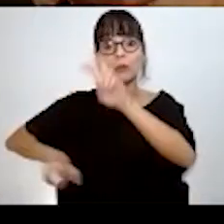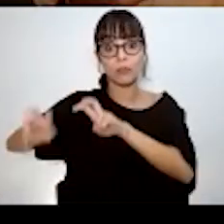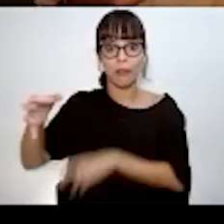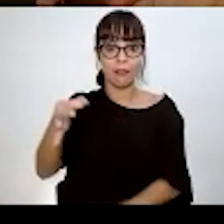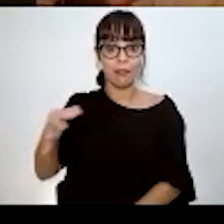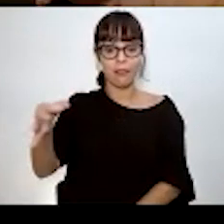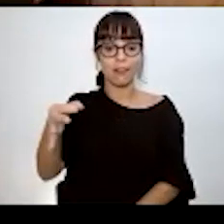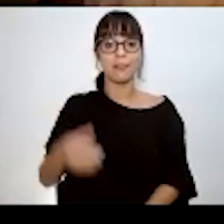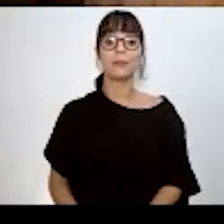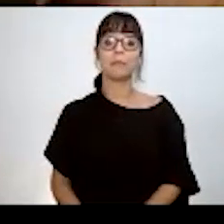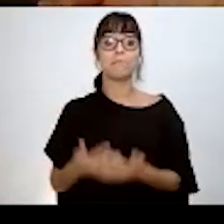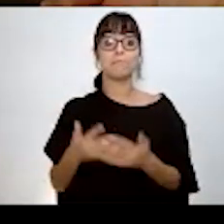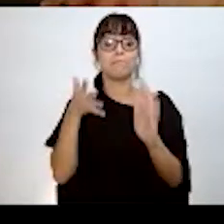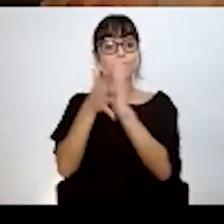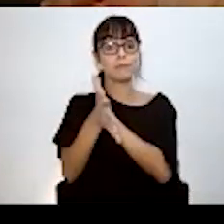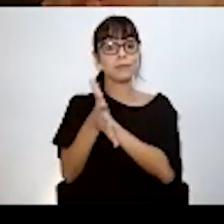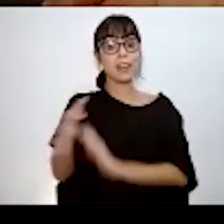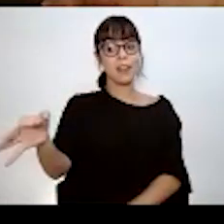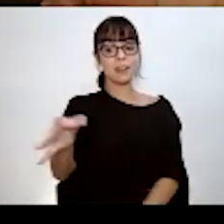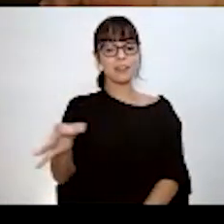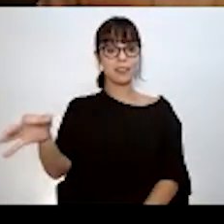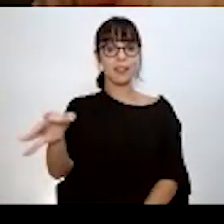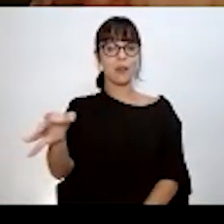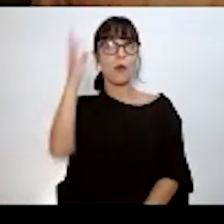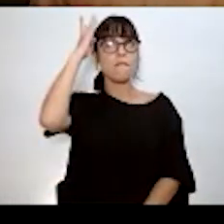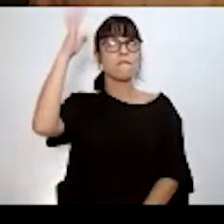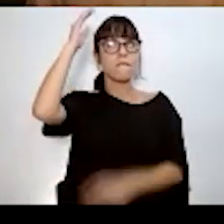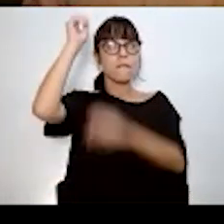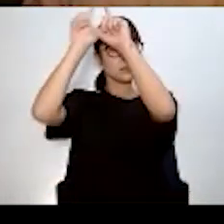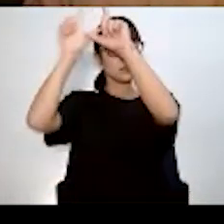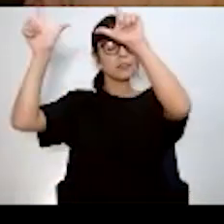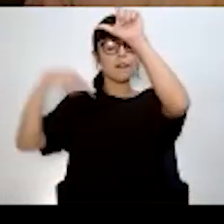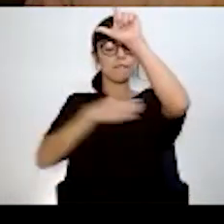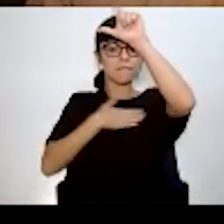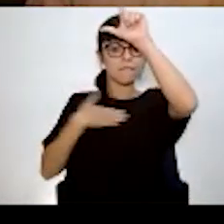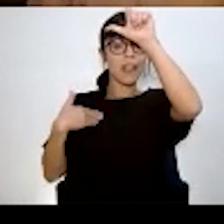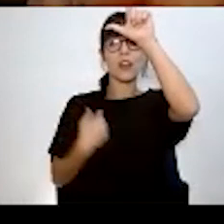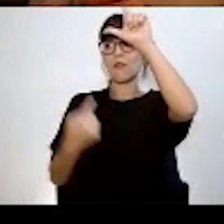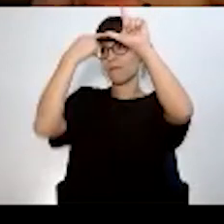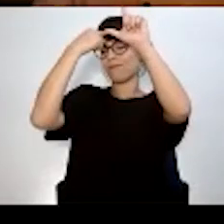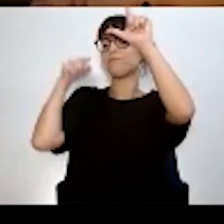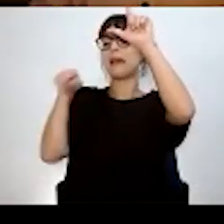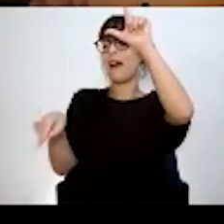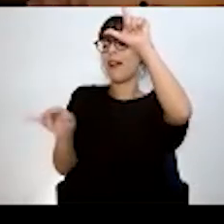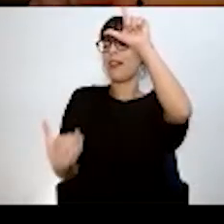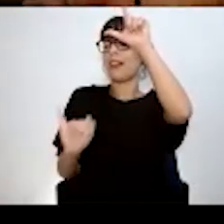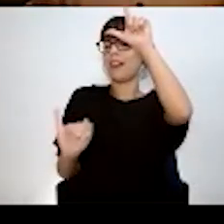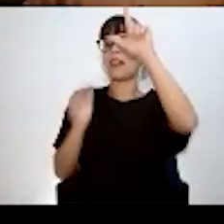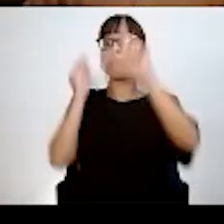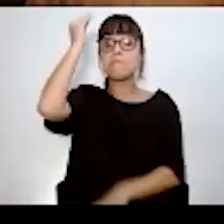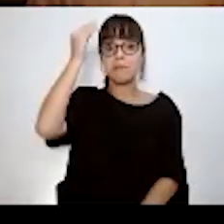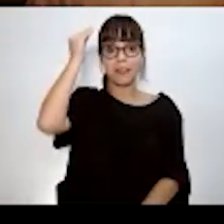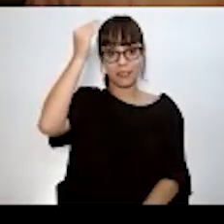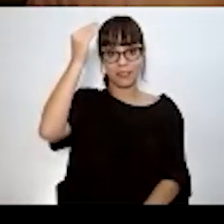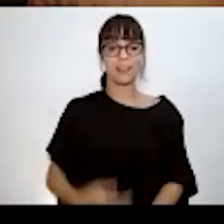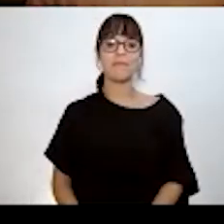constituye esos paisajes deseados, esos paisajes anhelados por nosotros los canarios, que coinciden esas expediciones, por ejemplo,